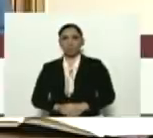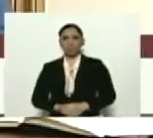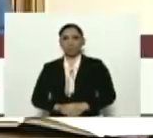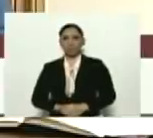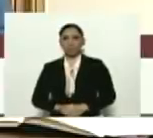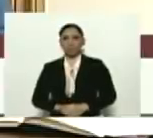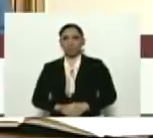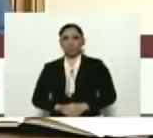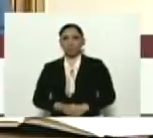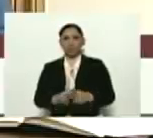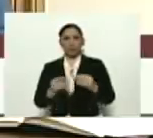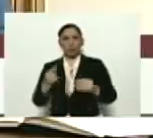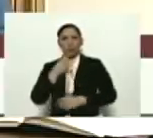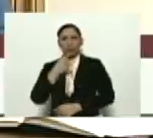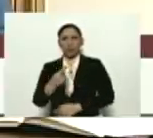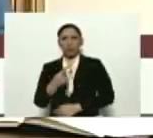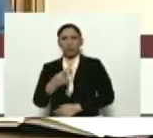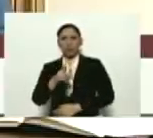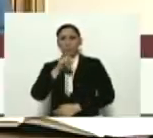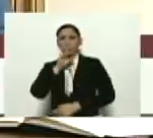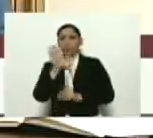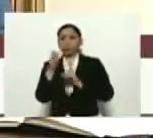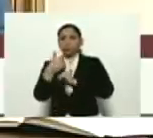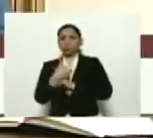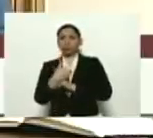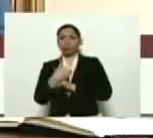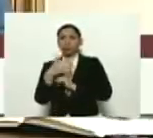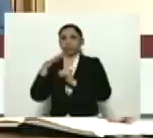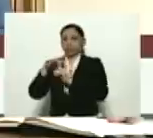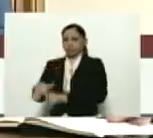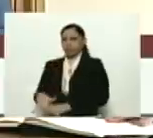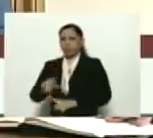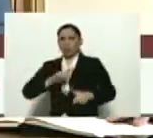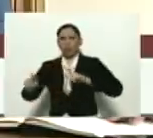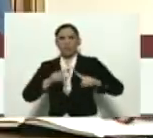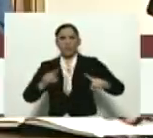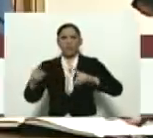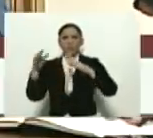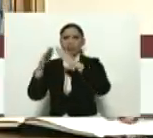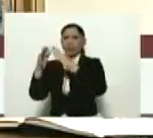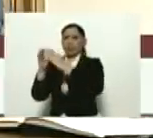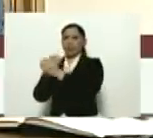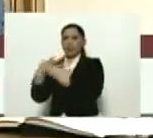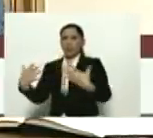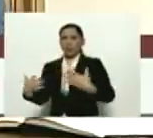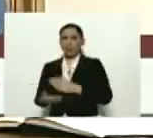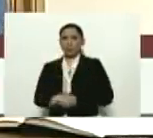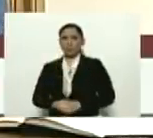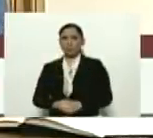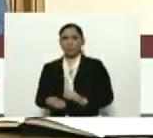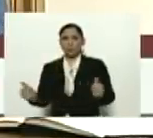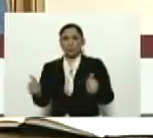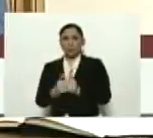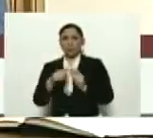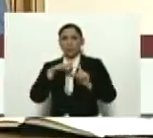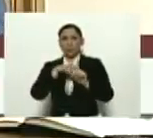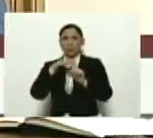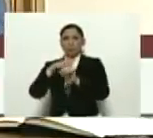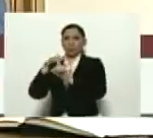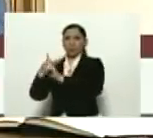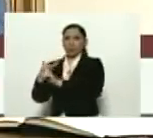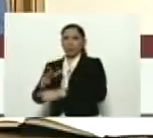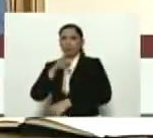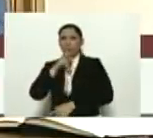la complicidad de los supremacistas que gobiernan la Casa Blanca con este ataque